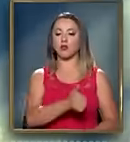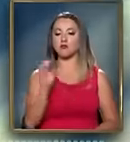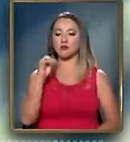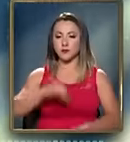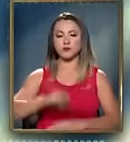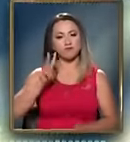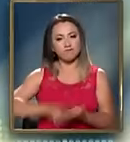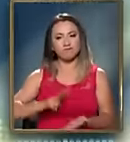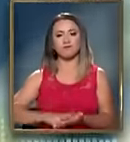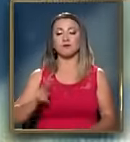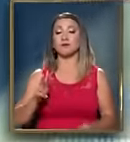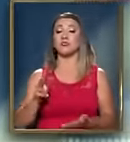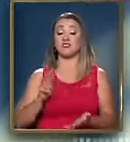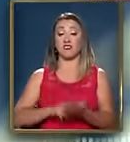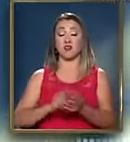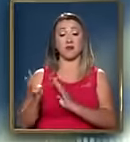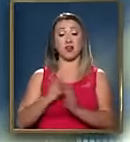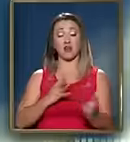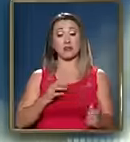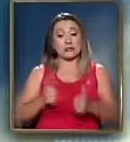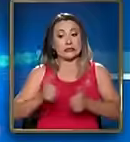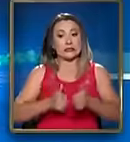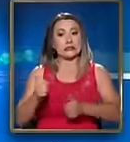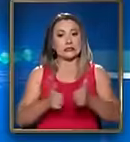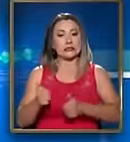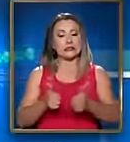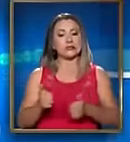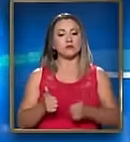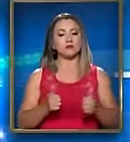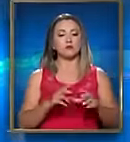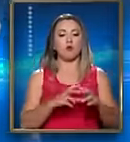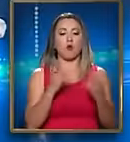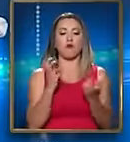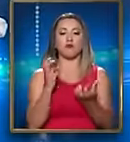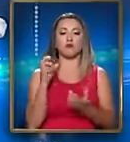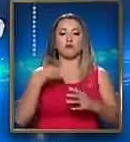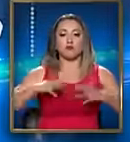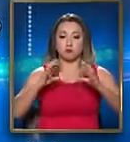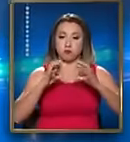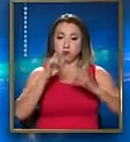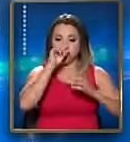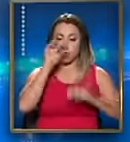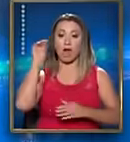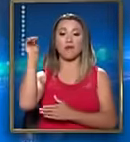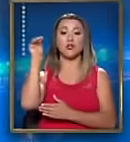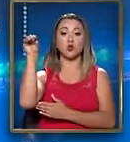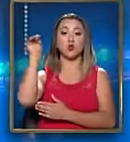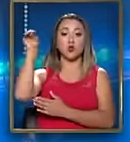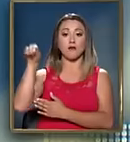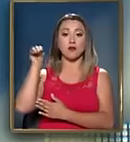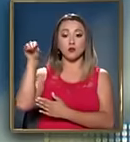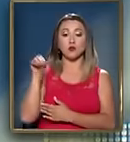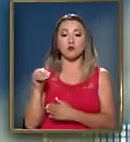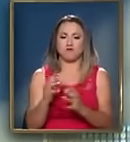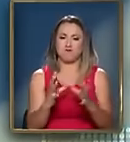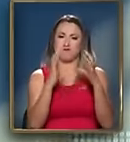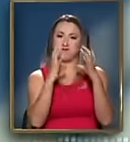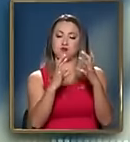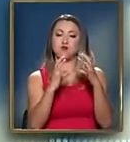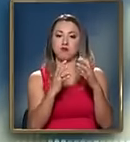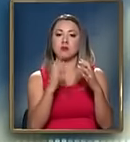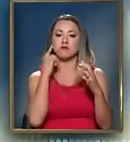decir la verdad, el mercado está súper competitivo. Agarró un huevo avestruz y le dijo, esto está haciendo la competencia.